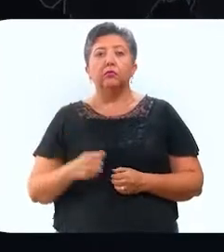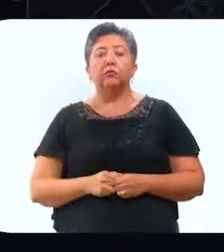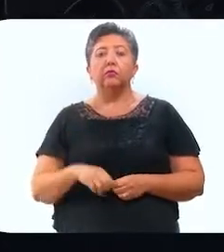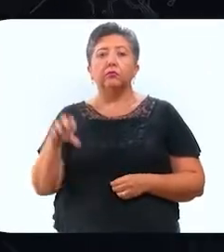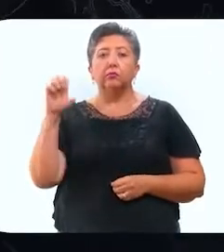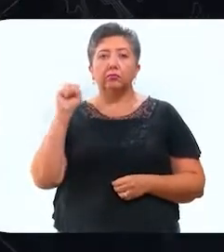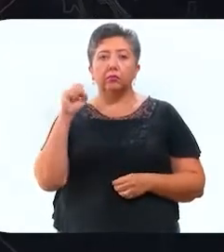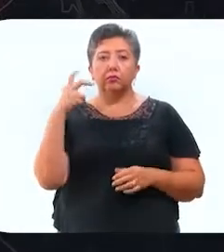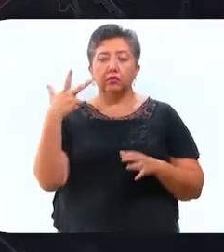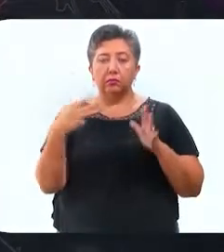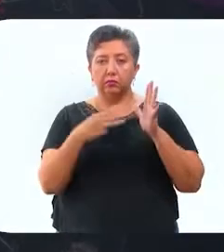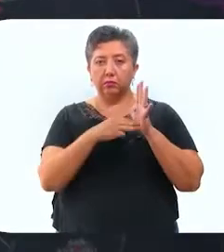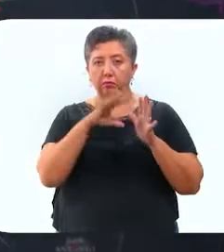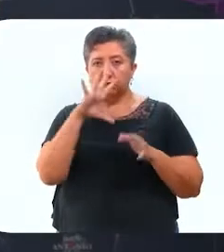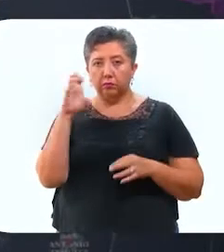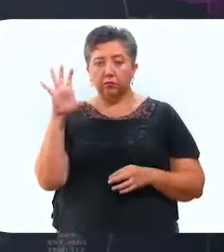diagnosticado